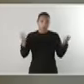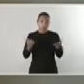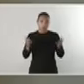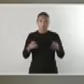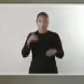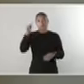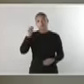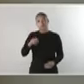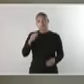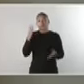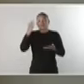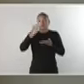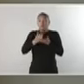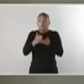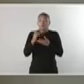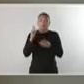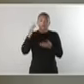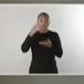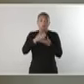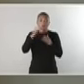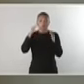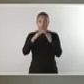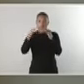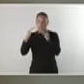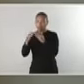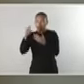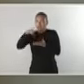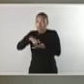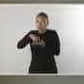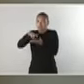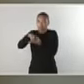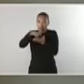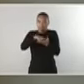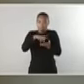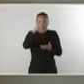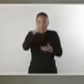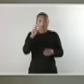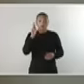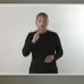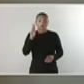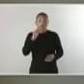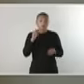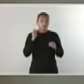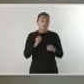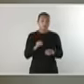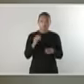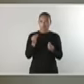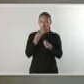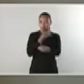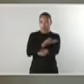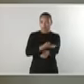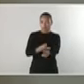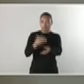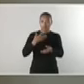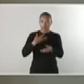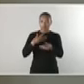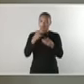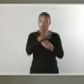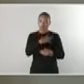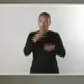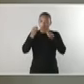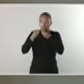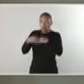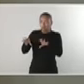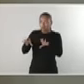váyanse casa por casa de rodillas para ver si así les a ver si así tantos familias que tienen a sus hijos desaparecidos